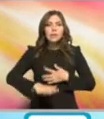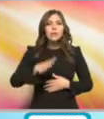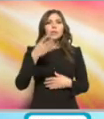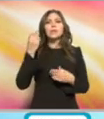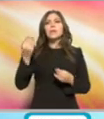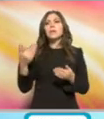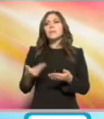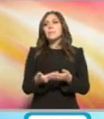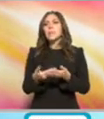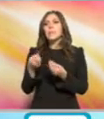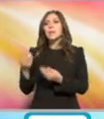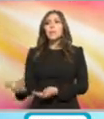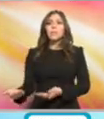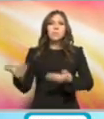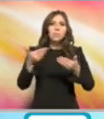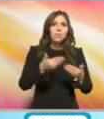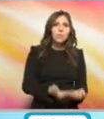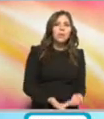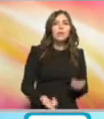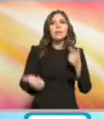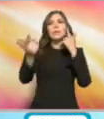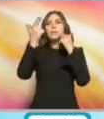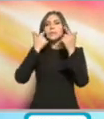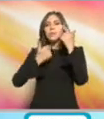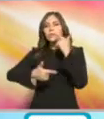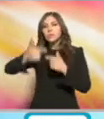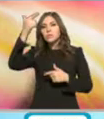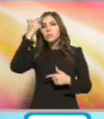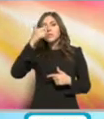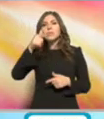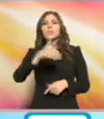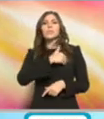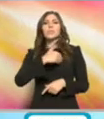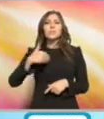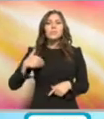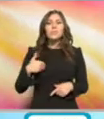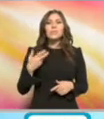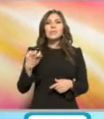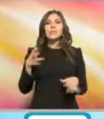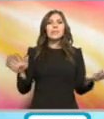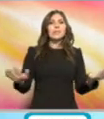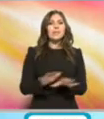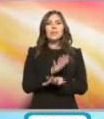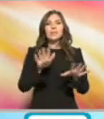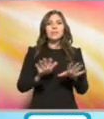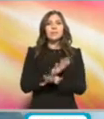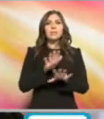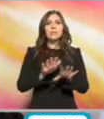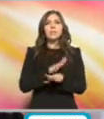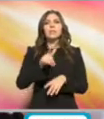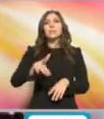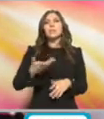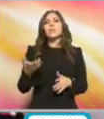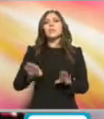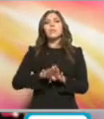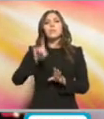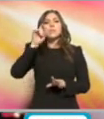la llegada de un cuidar nuevo al bebé, bebé. que llora en la noche, si estás amamantando. Esto modifica muchas veces la vida